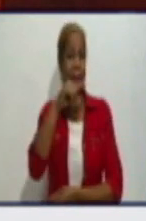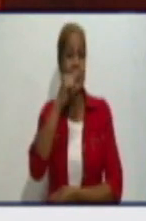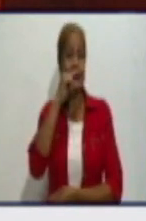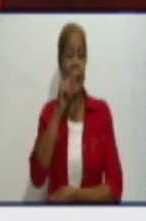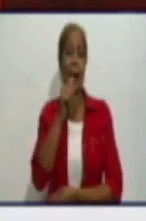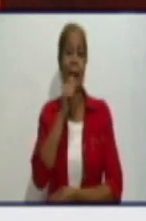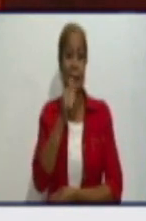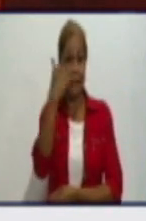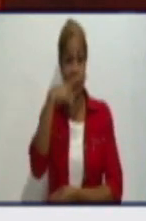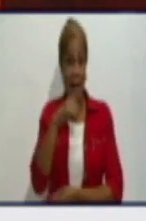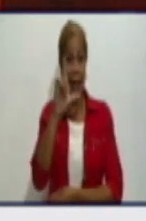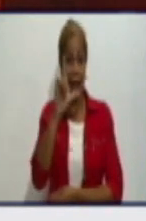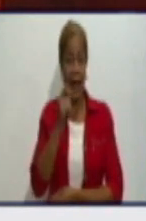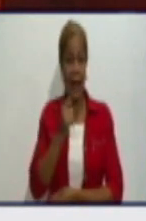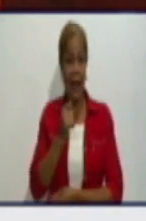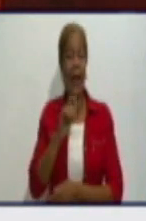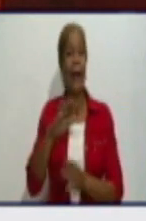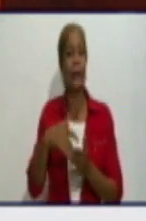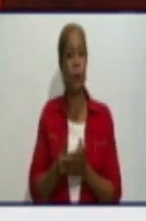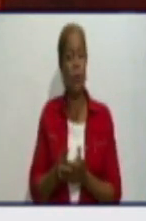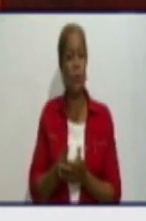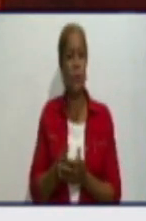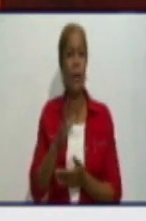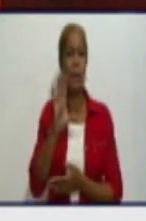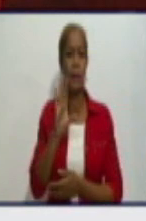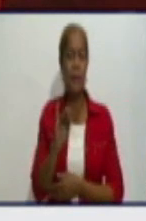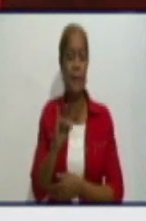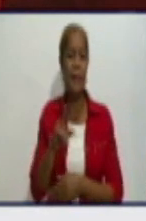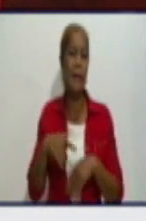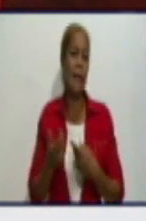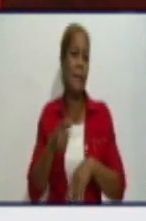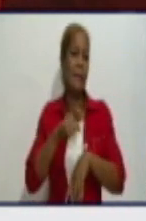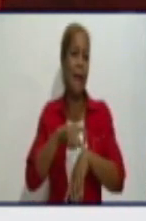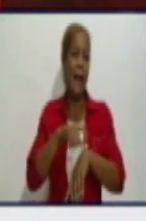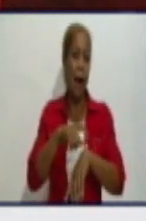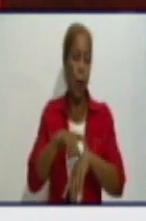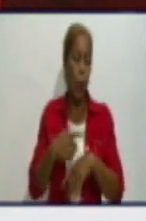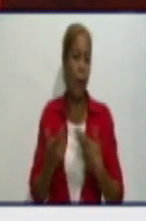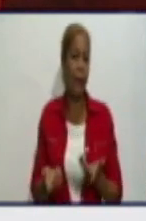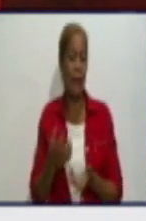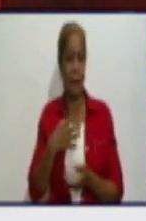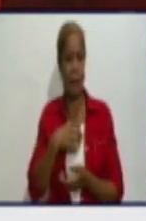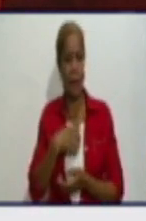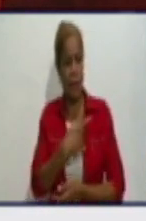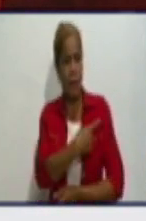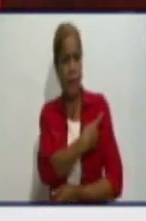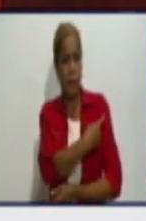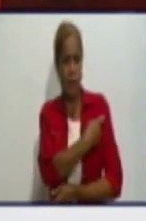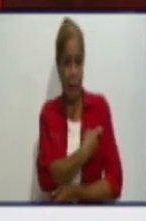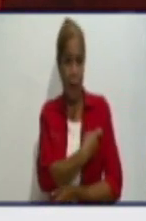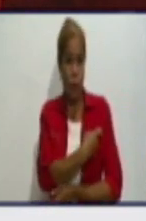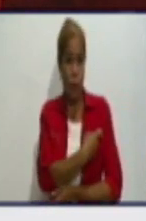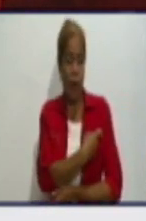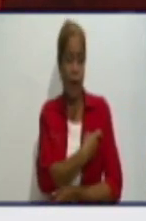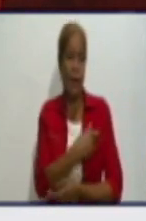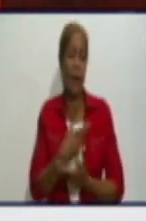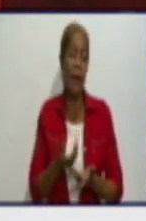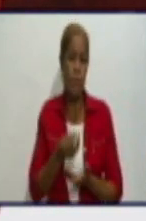esteroides ella pregunta que si a la hora de recibir la vacuna ella debe suspender este medicamento